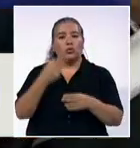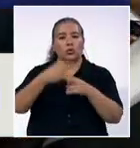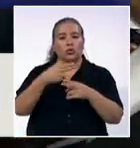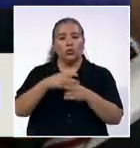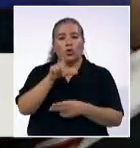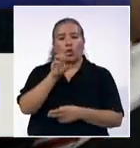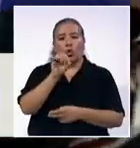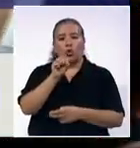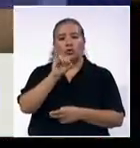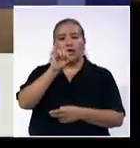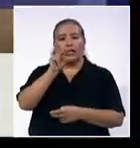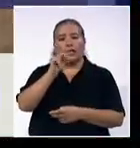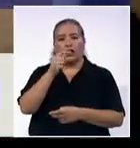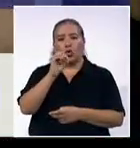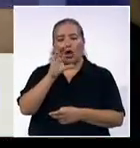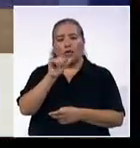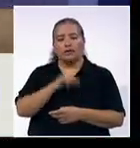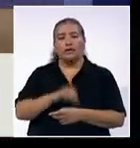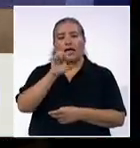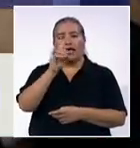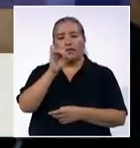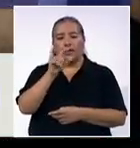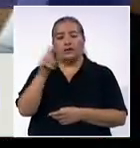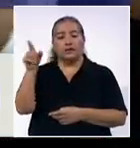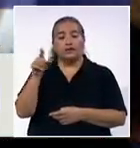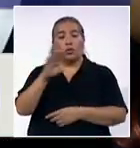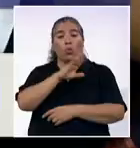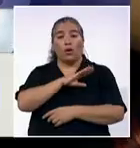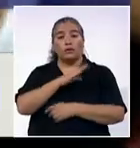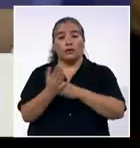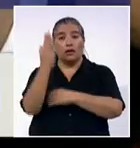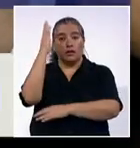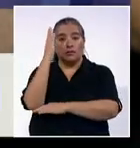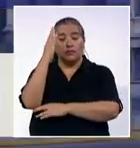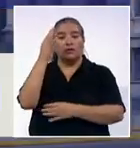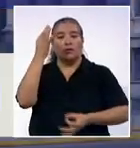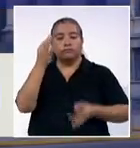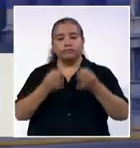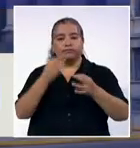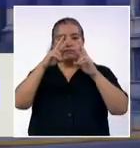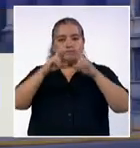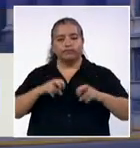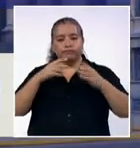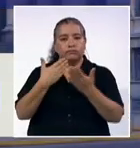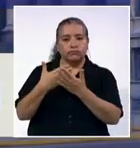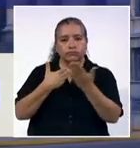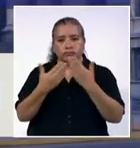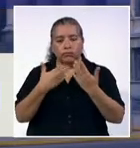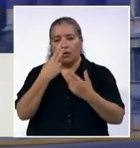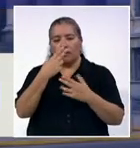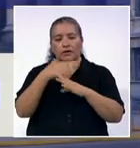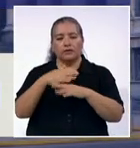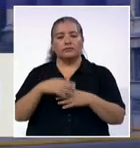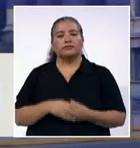Los Intocables Ediles. El Poder Judicial ha programado para este viernes al mediodía la audiencia para evaluar esta medida